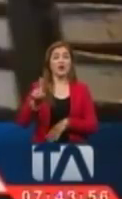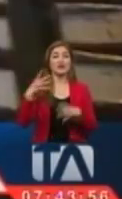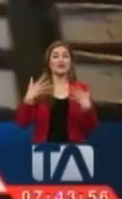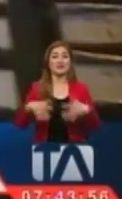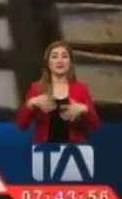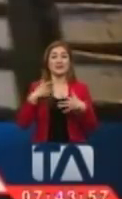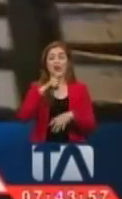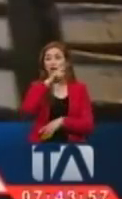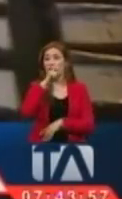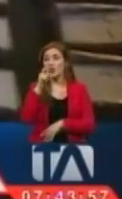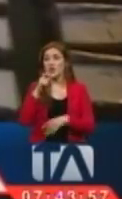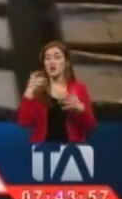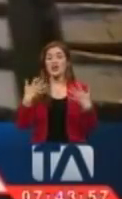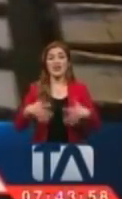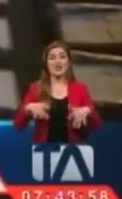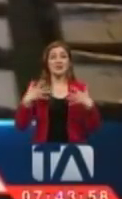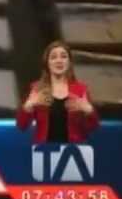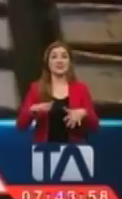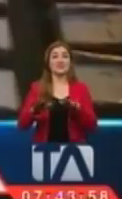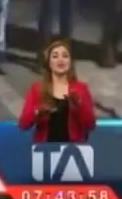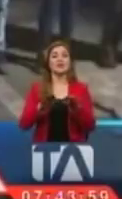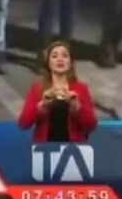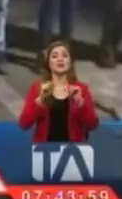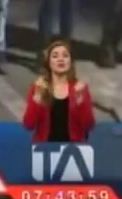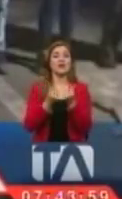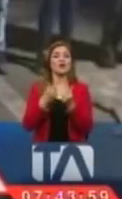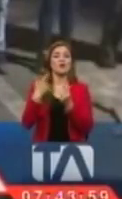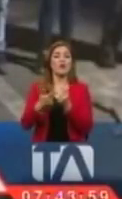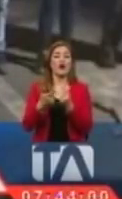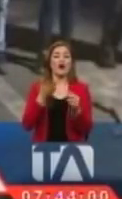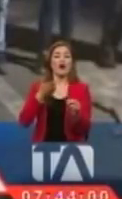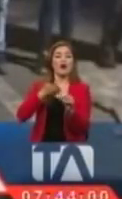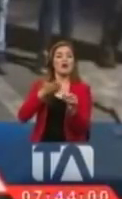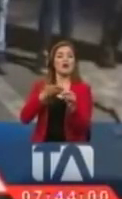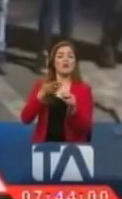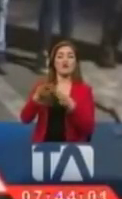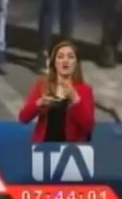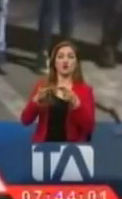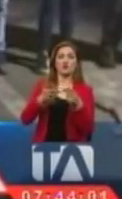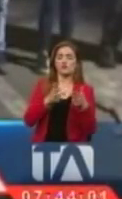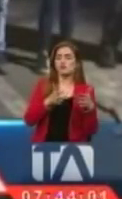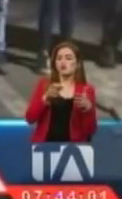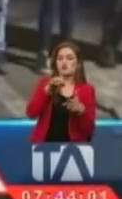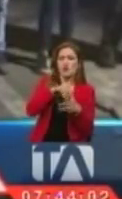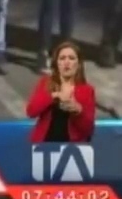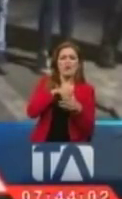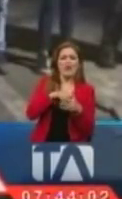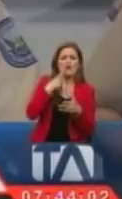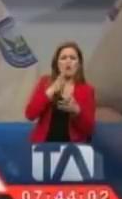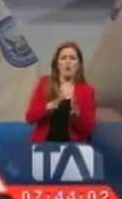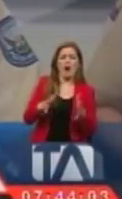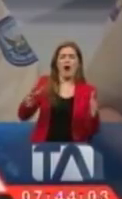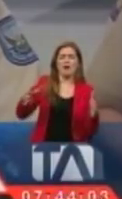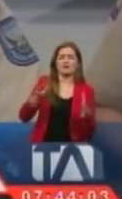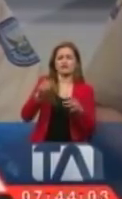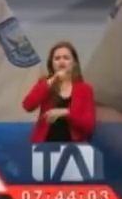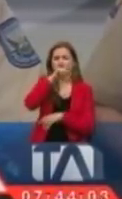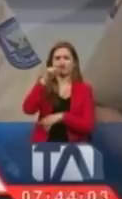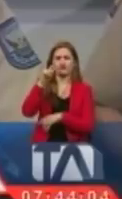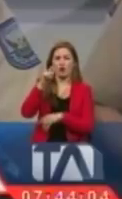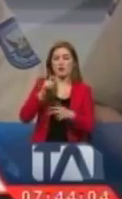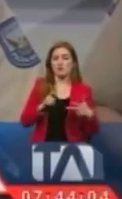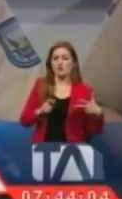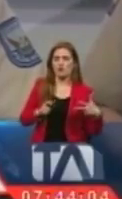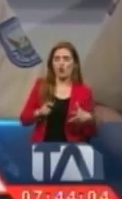cocaína y la desarticulación de una presunta organización dedicada al transporte de grandes cantidades de droga tuvo conocimiento que una